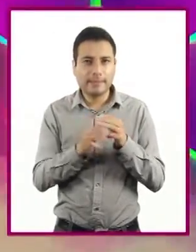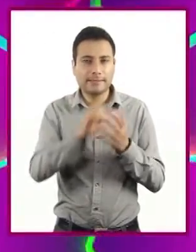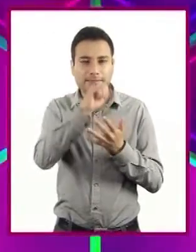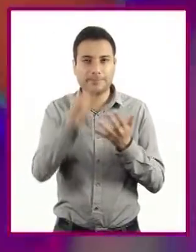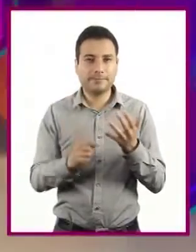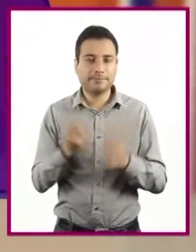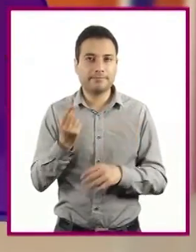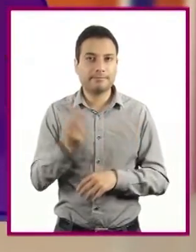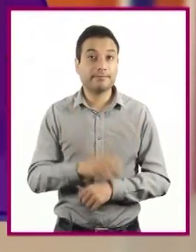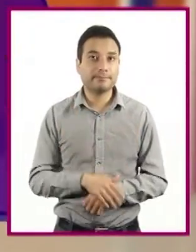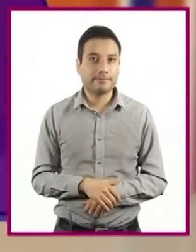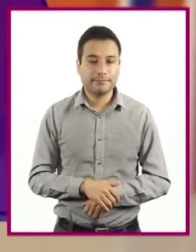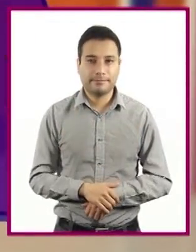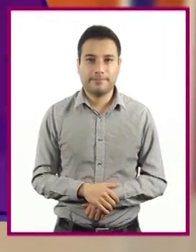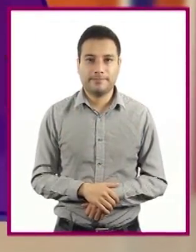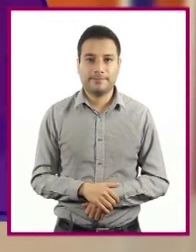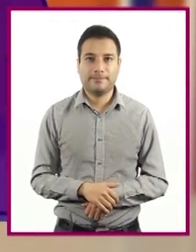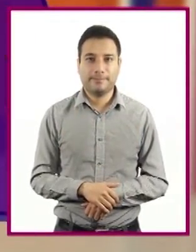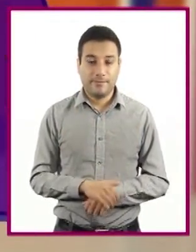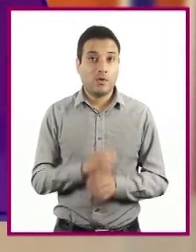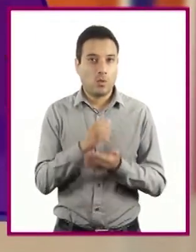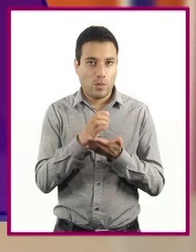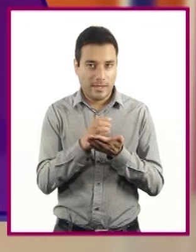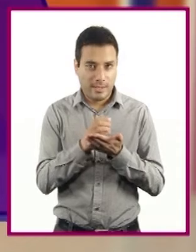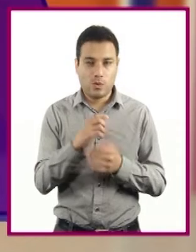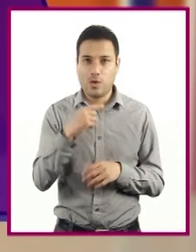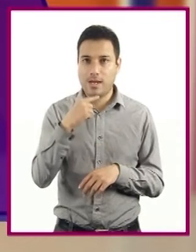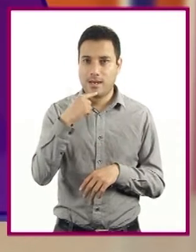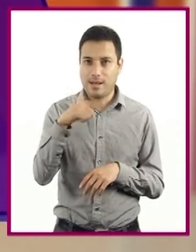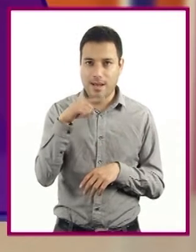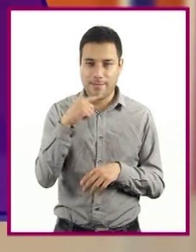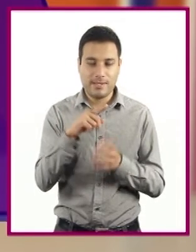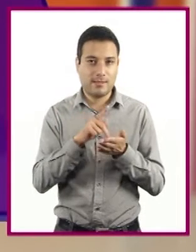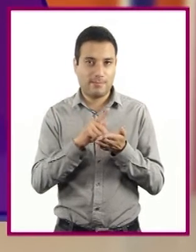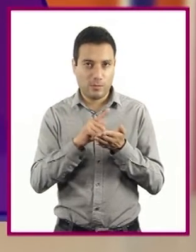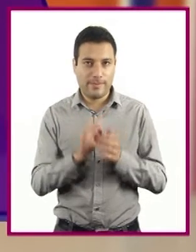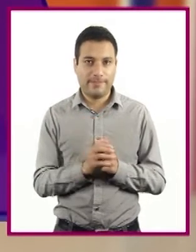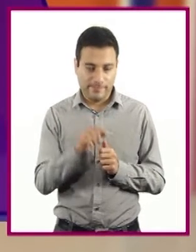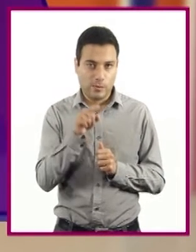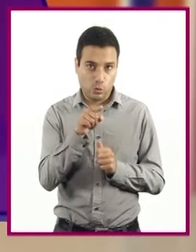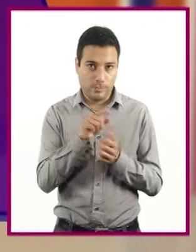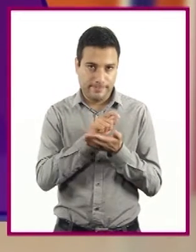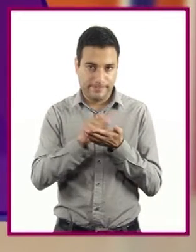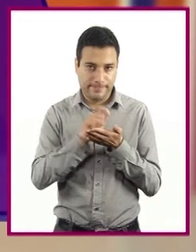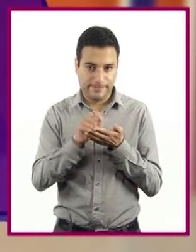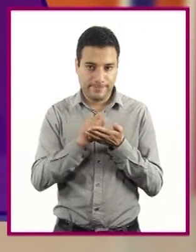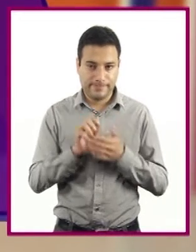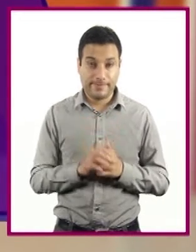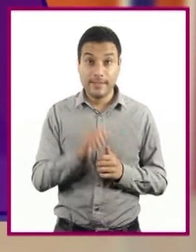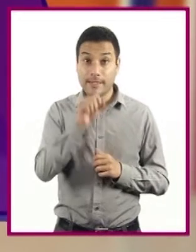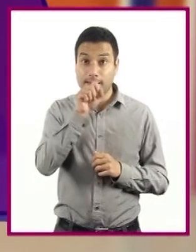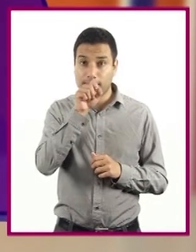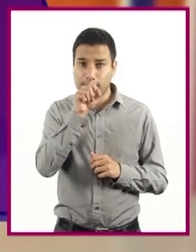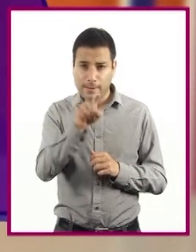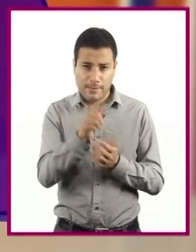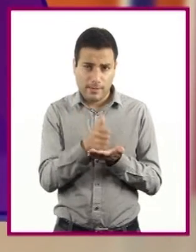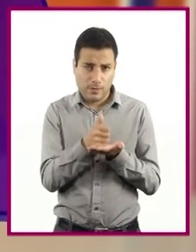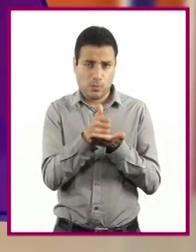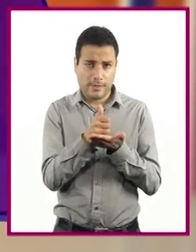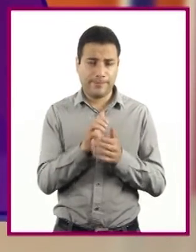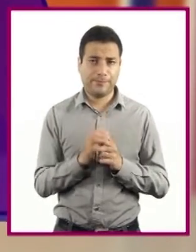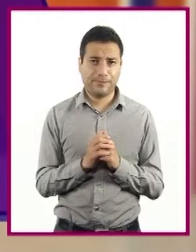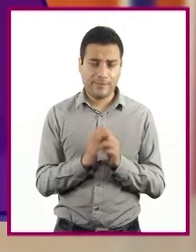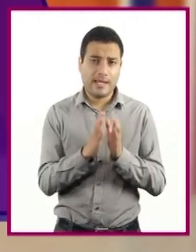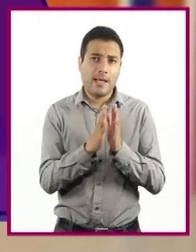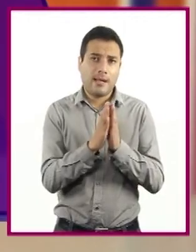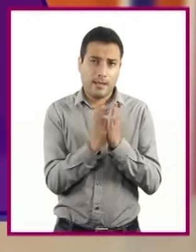esta sesión son su cuaderno y lápiz o pluma para tomar nota. También podría ayudarles tener a la mano su